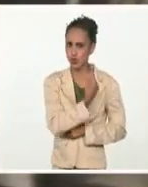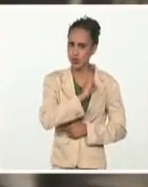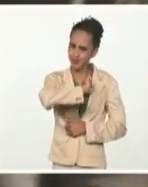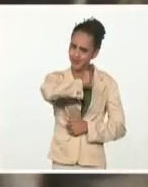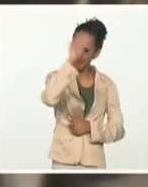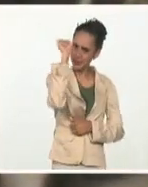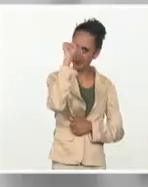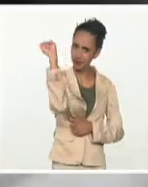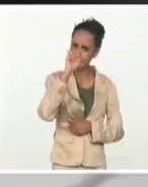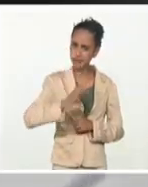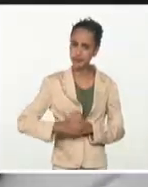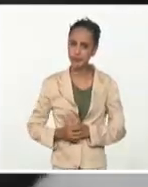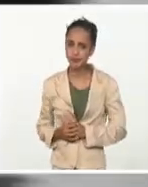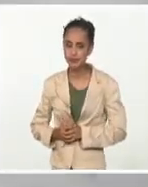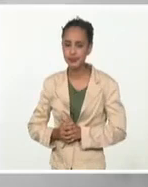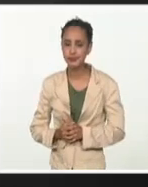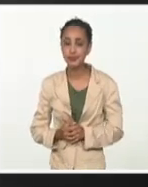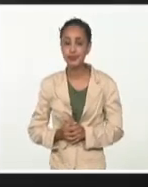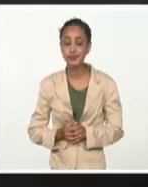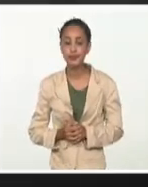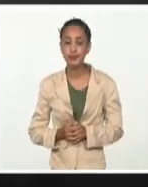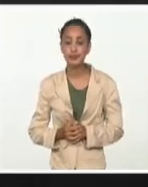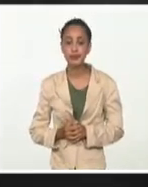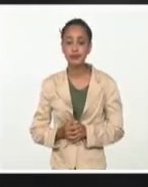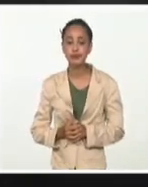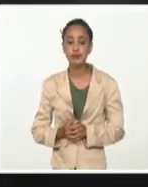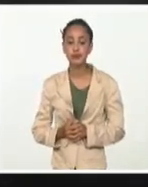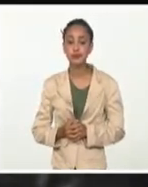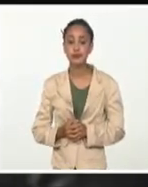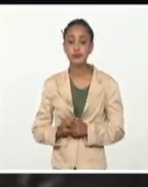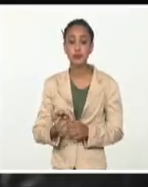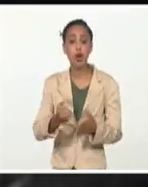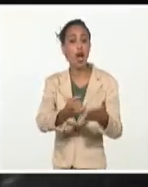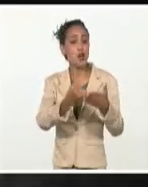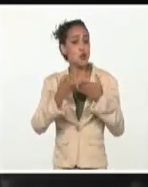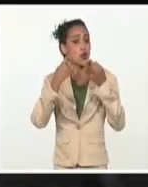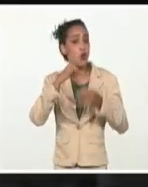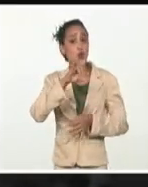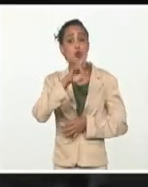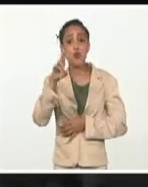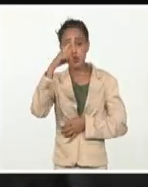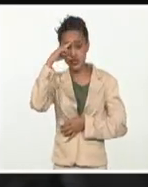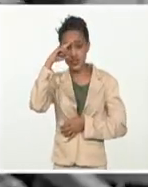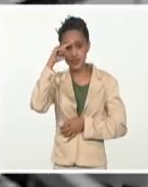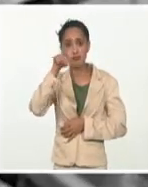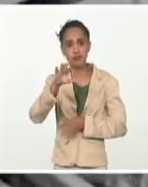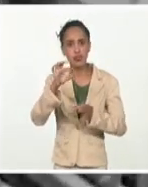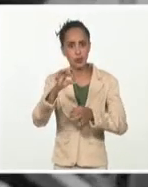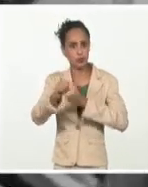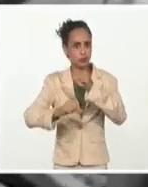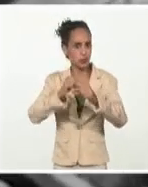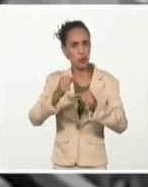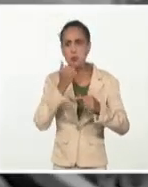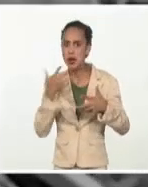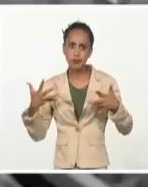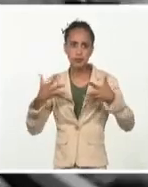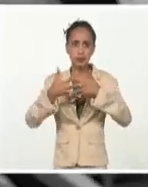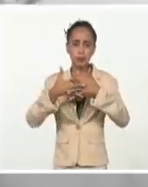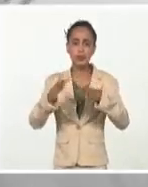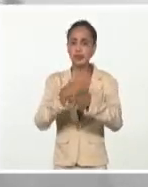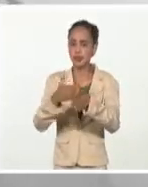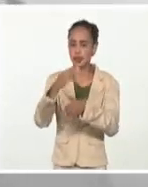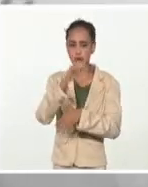¡Meta Medellín! La ayuda solidaria de la URSS se fue consolidando en todos los sectores